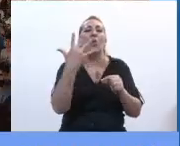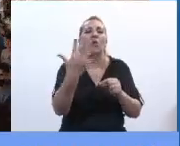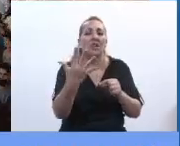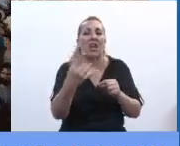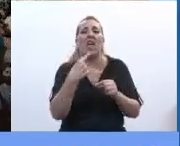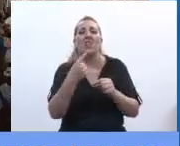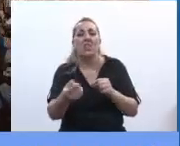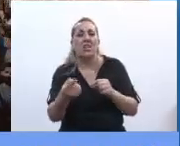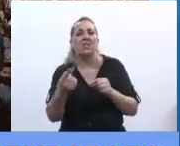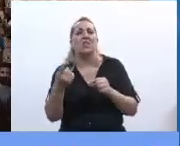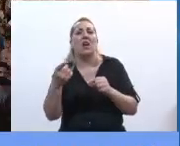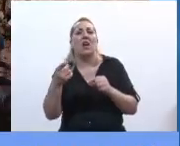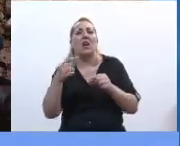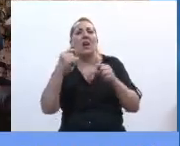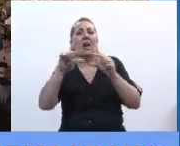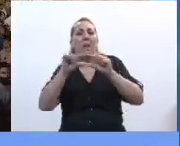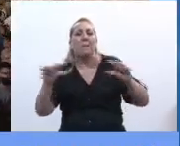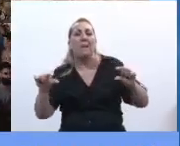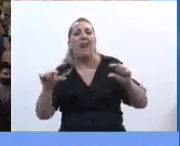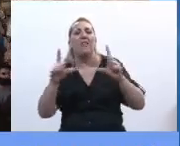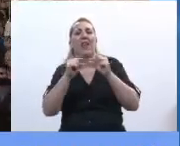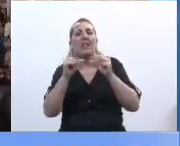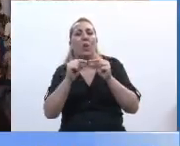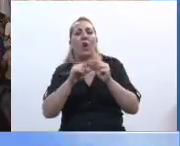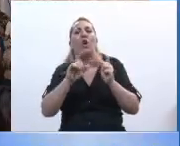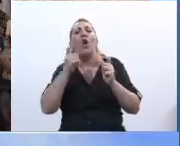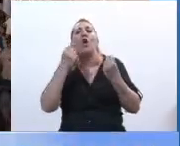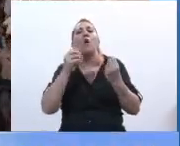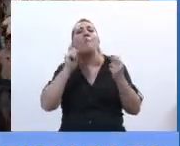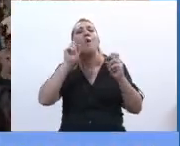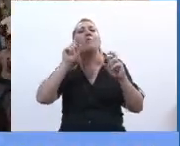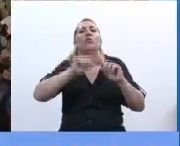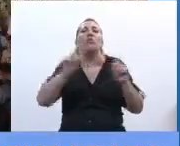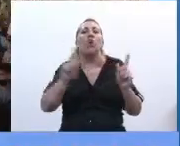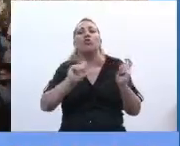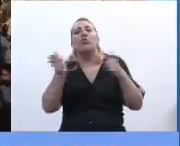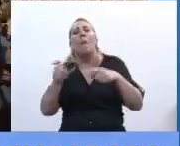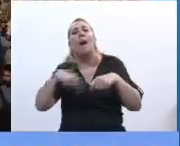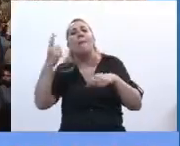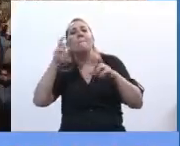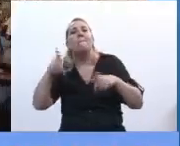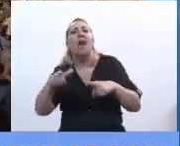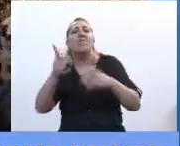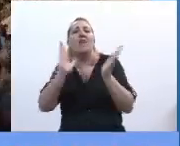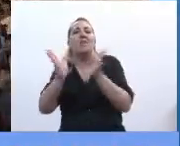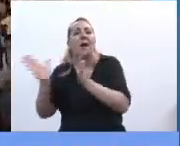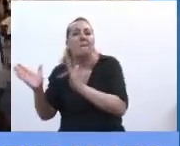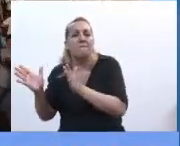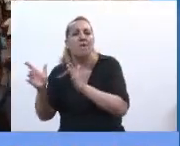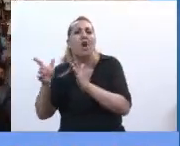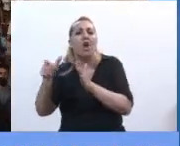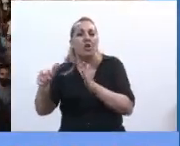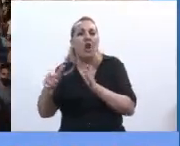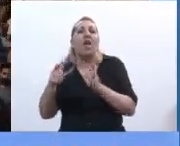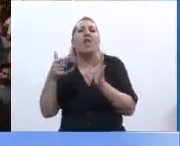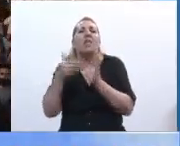dice conformidad con el primer párrafo del presente artículo las alternativas de tratamiento que se refieren se hizo de zona brindada por el profesional interviniente